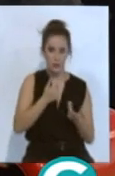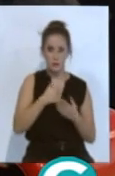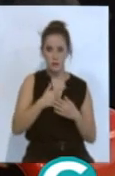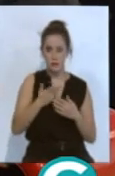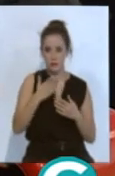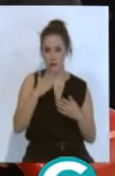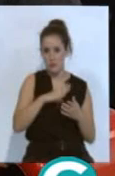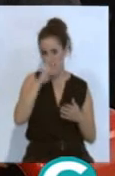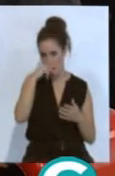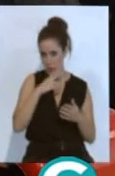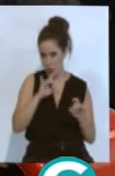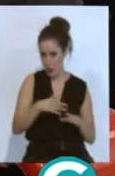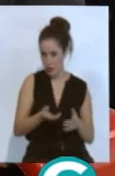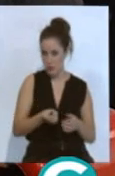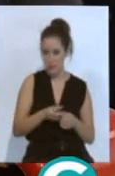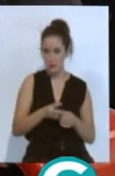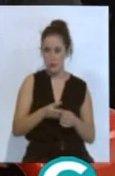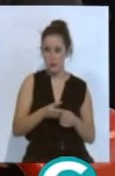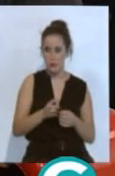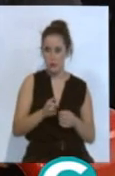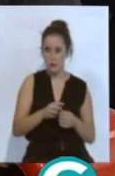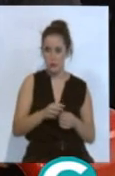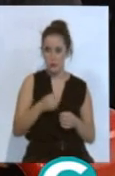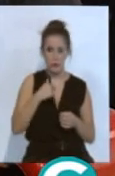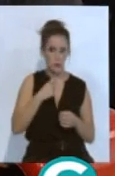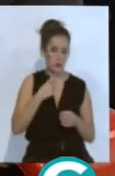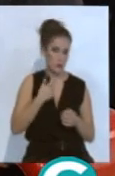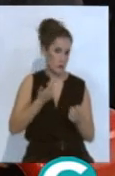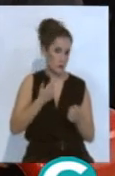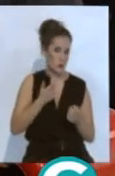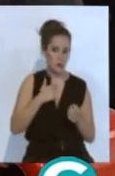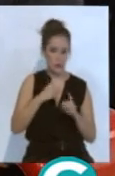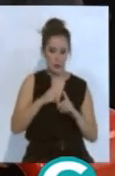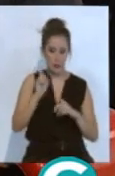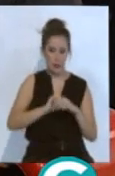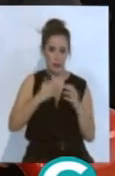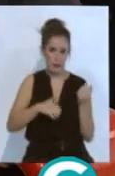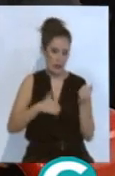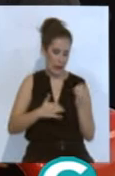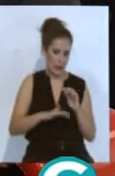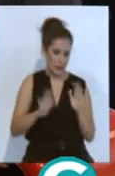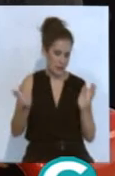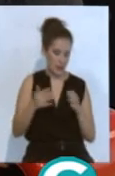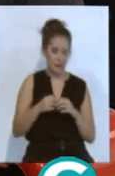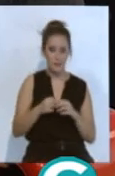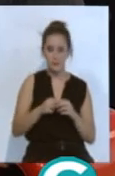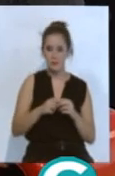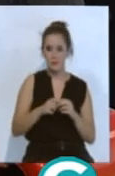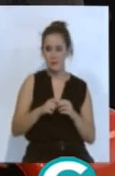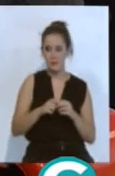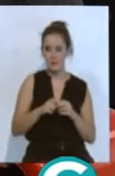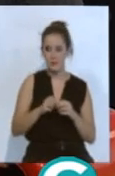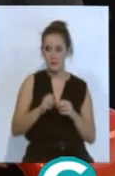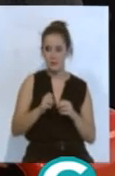con él y era su padre. O sea, que era su... Padre, yo pues, me pondré atrás con la guitarra, que es lo que se hace. Porque el sello,